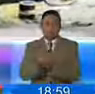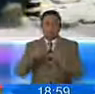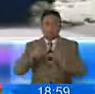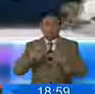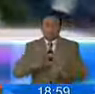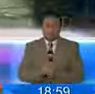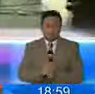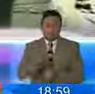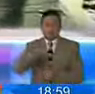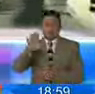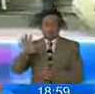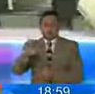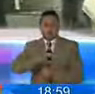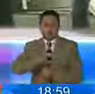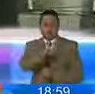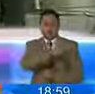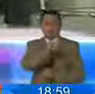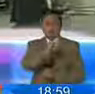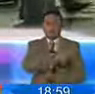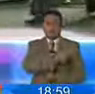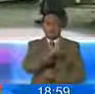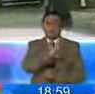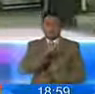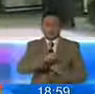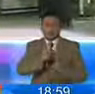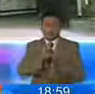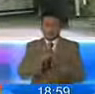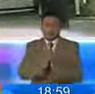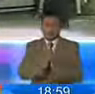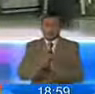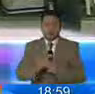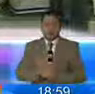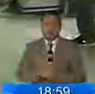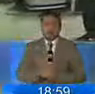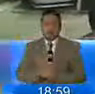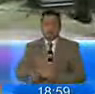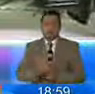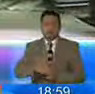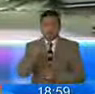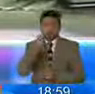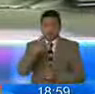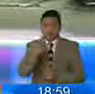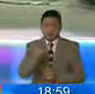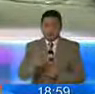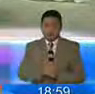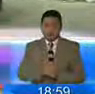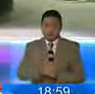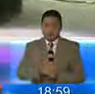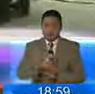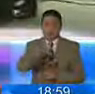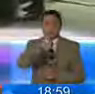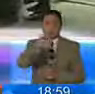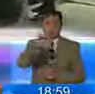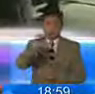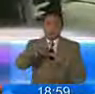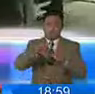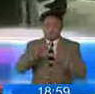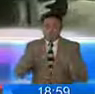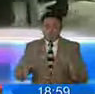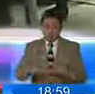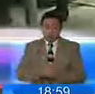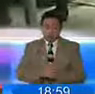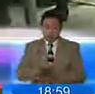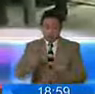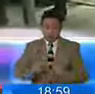el movimiento de Alianza País como por la coalición Creo Suma. Como podemos observar, aquí se han instalado más de 200 mesas